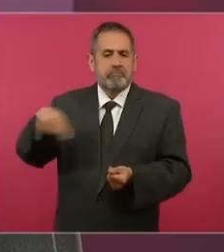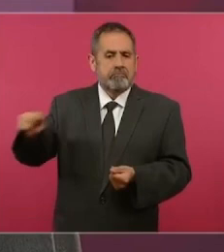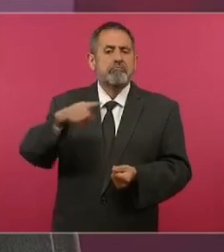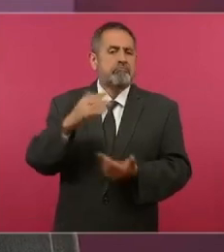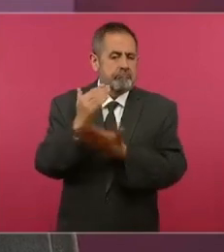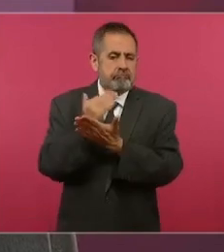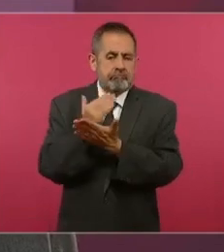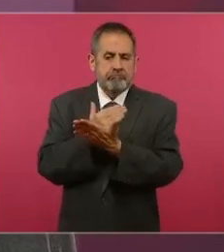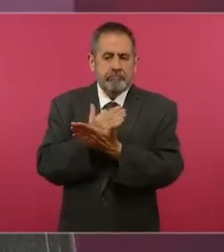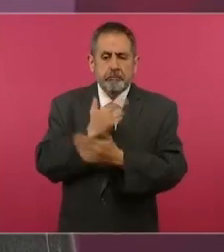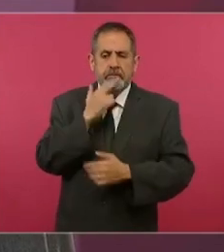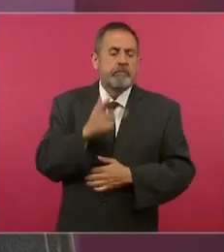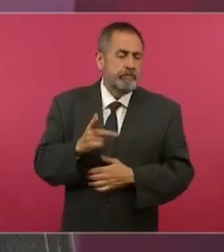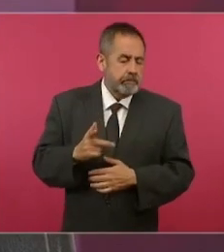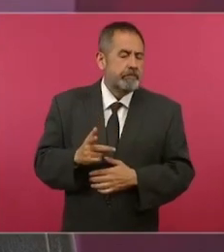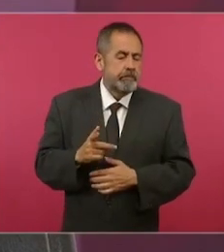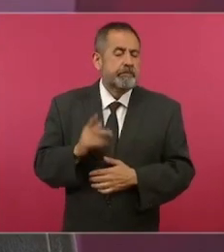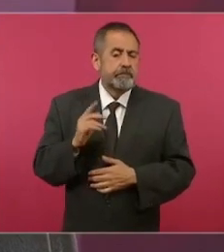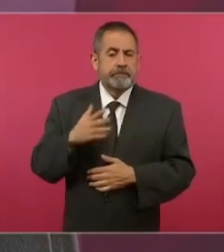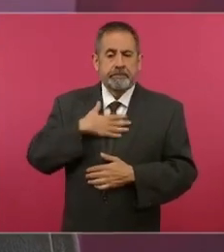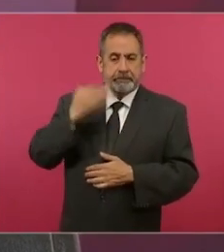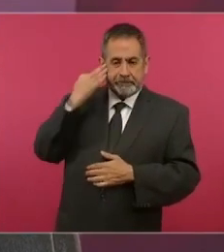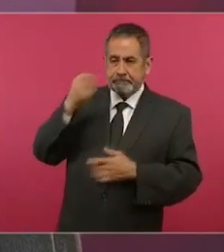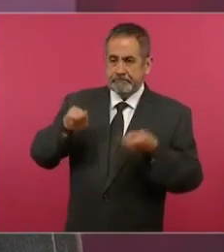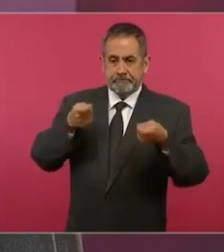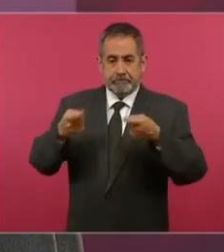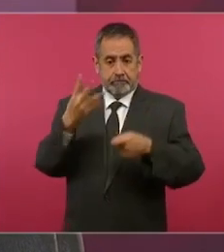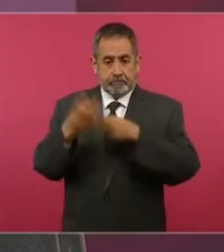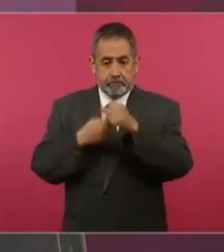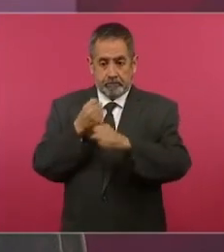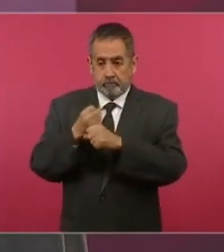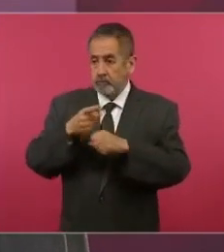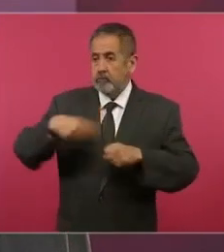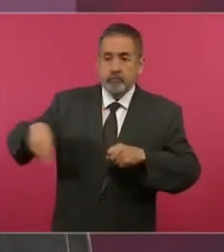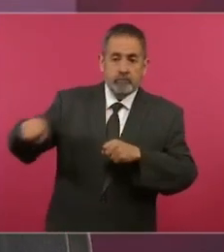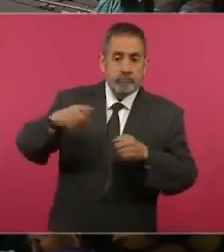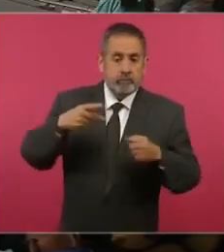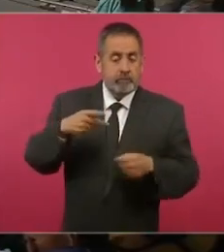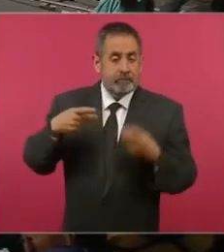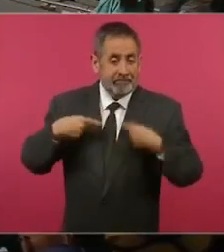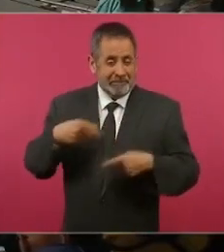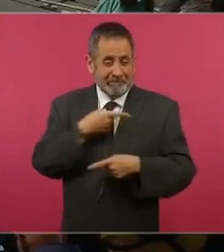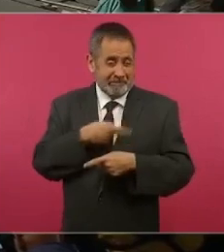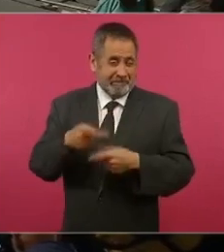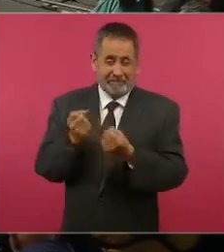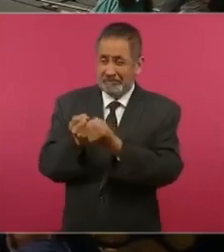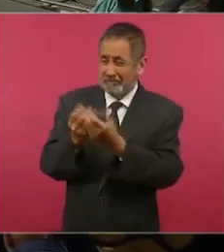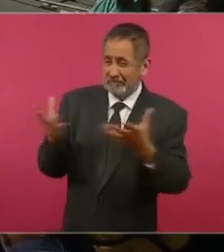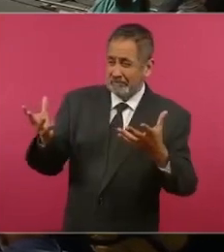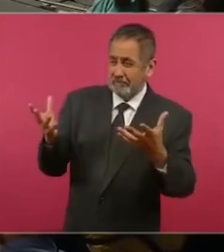que llevamos en el gobierno. Y eso no es